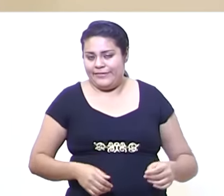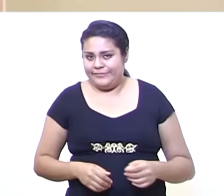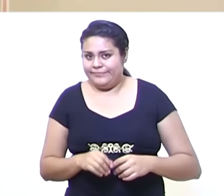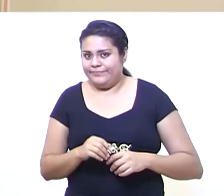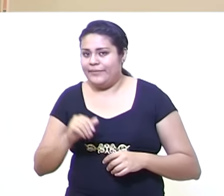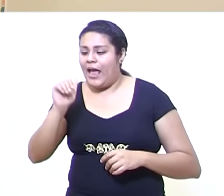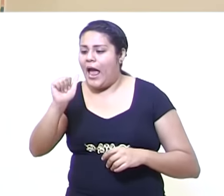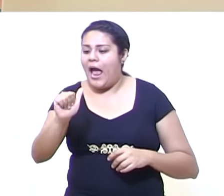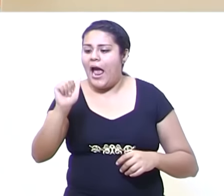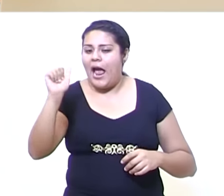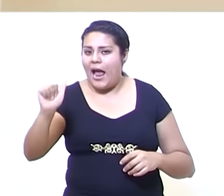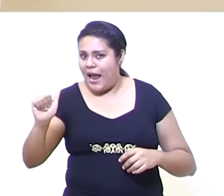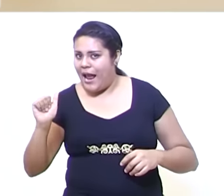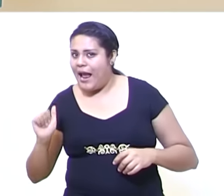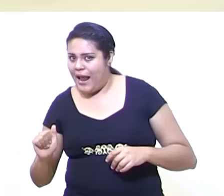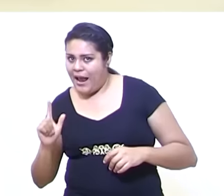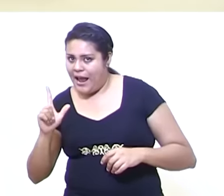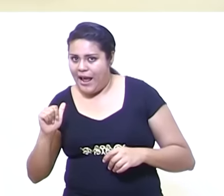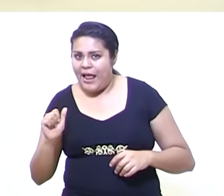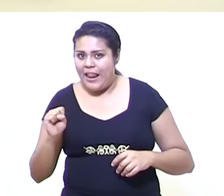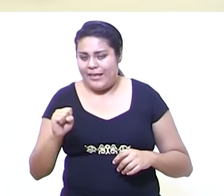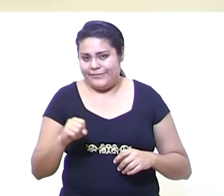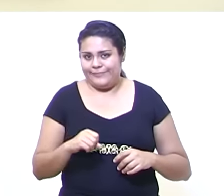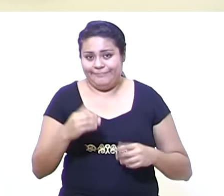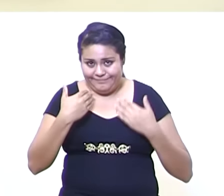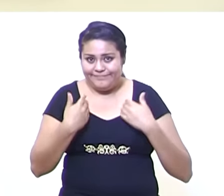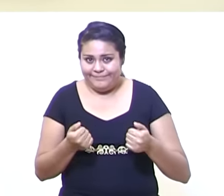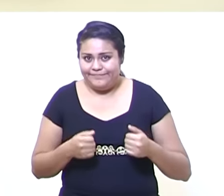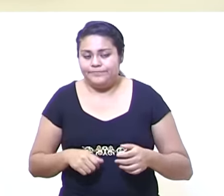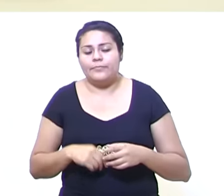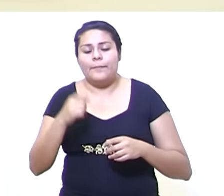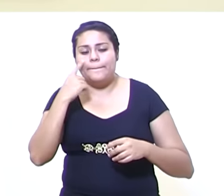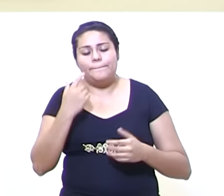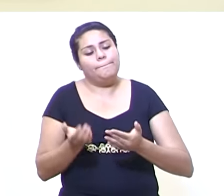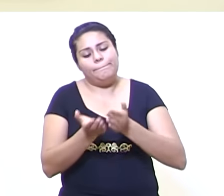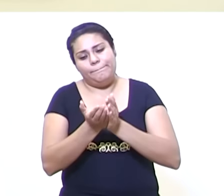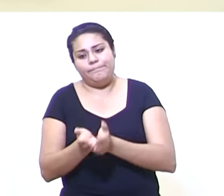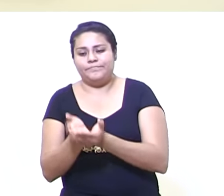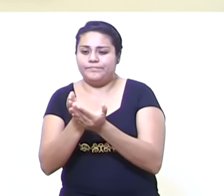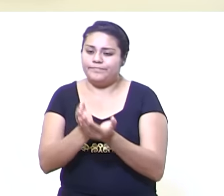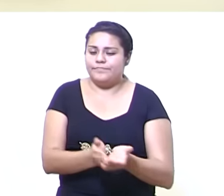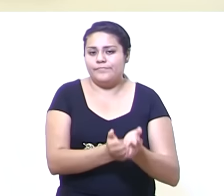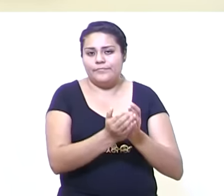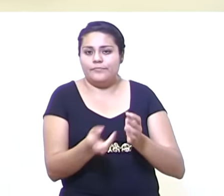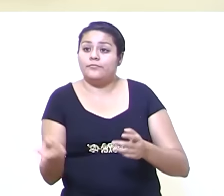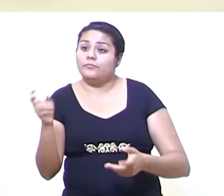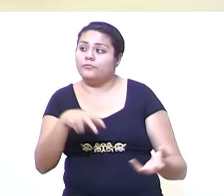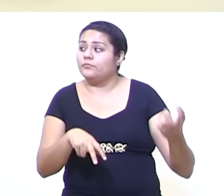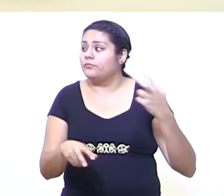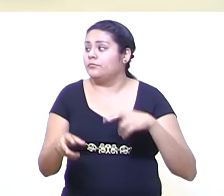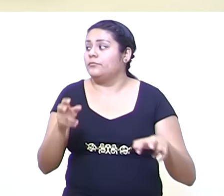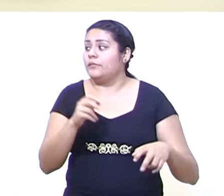Verán, leamos. Mira el navío, navío cargado de... ¿Qué